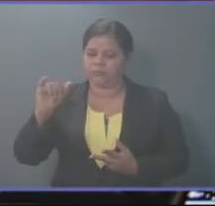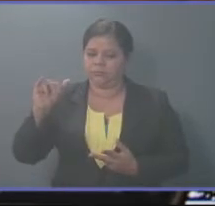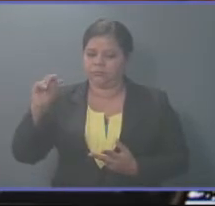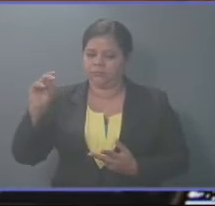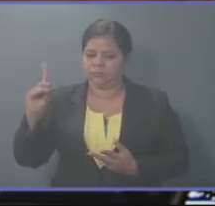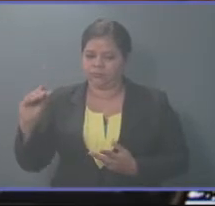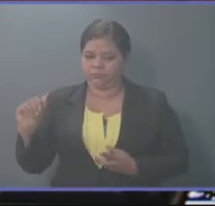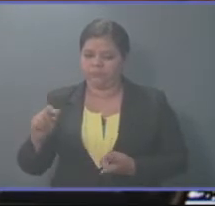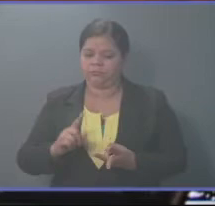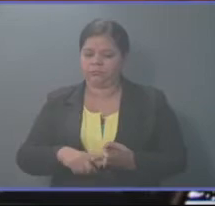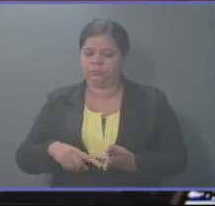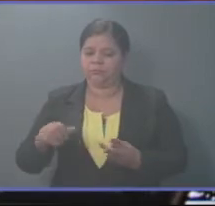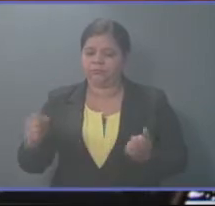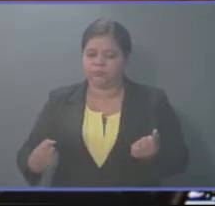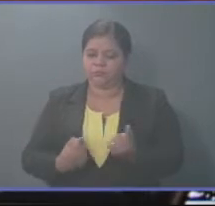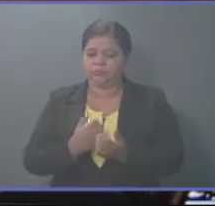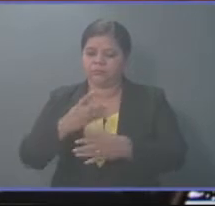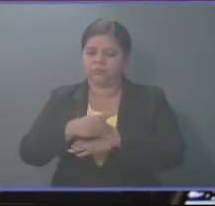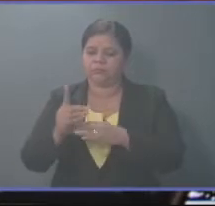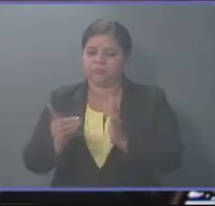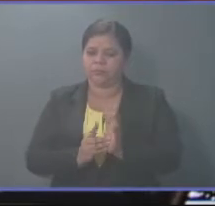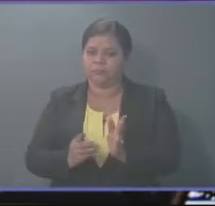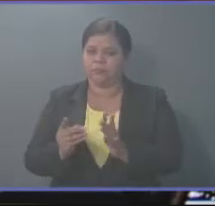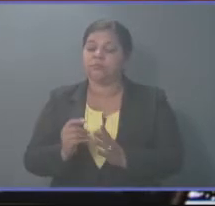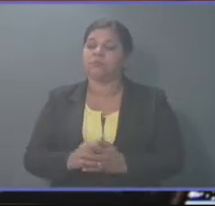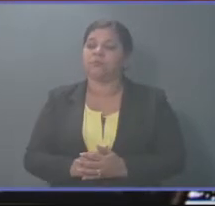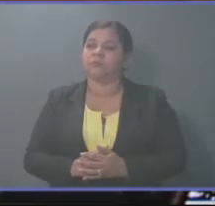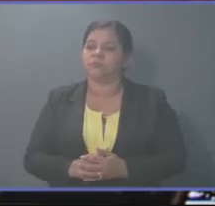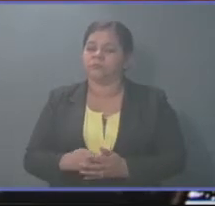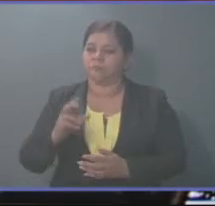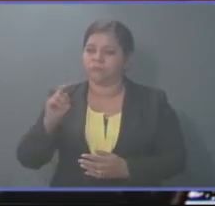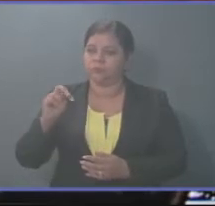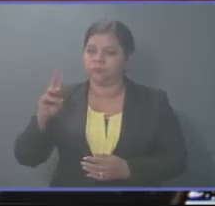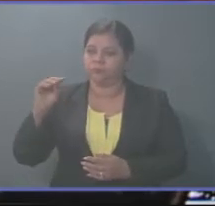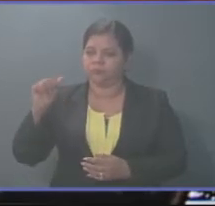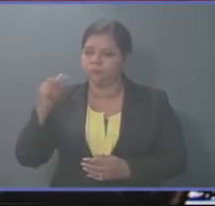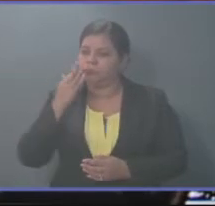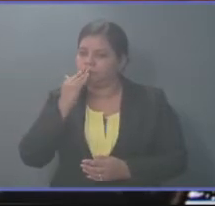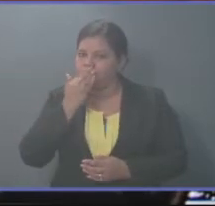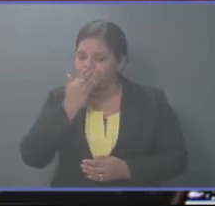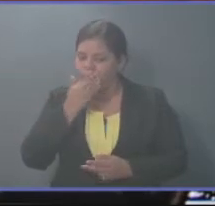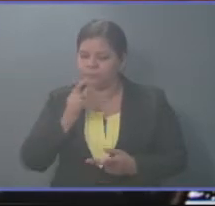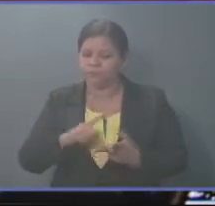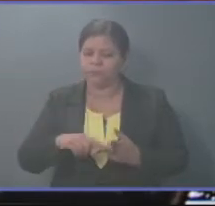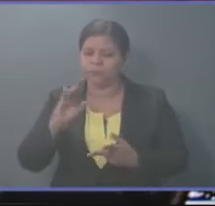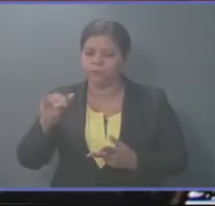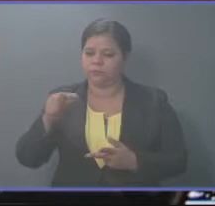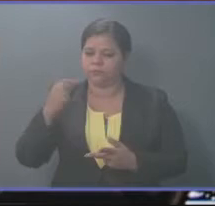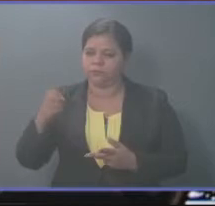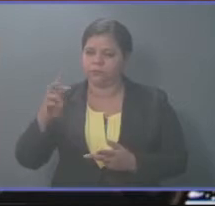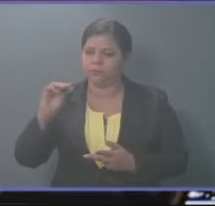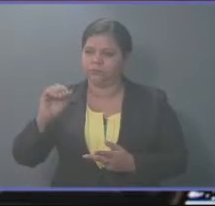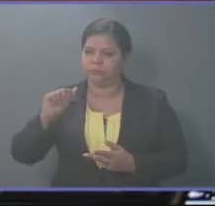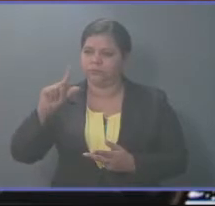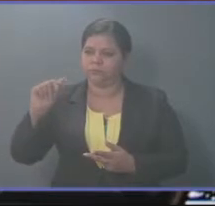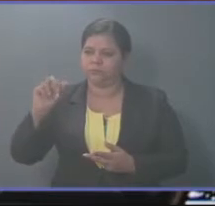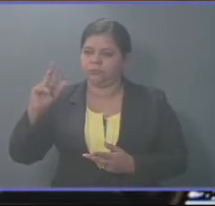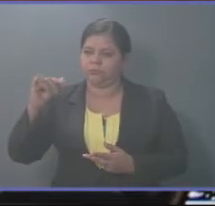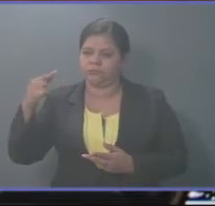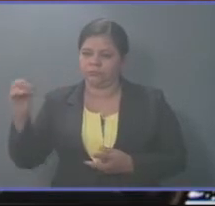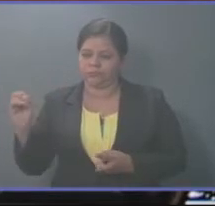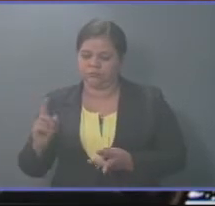Guadalupe Vialta, y con el apoyo de las diputadas y diputados Norman Noel Quijano González, Jorge Uriel Mazariego